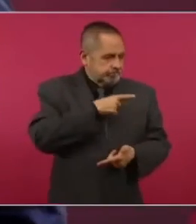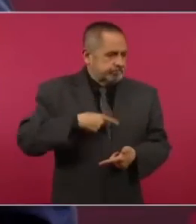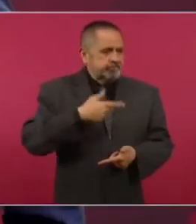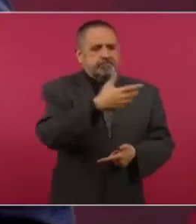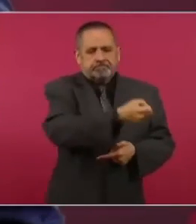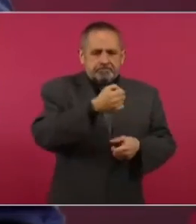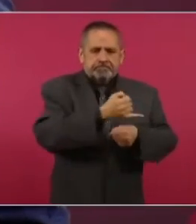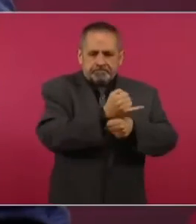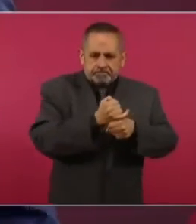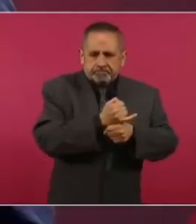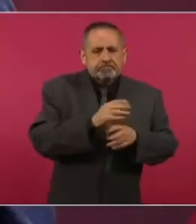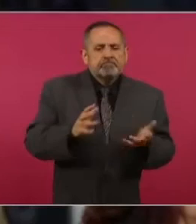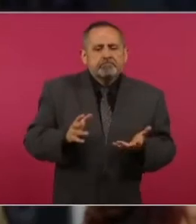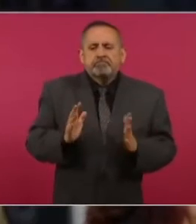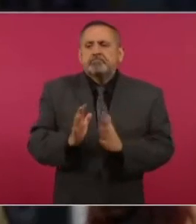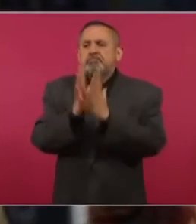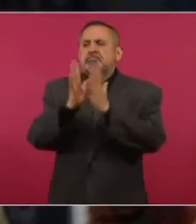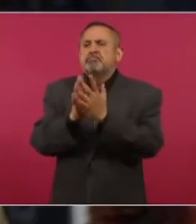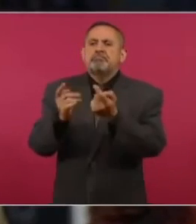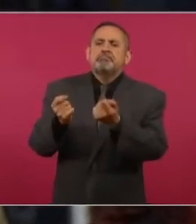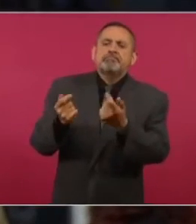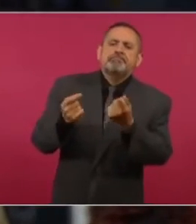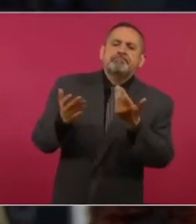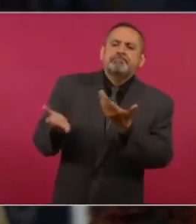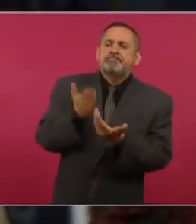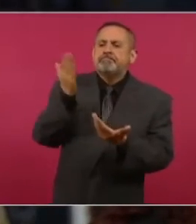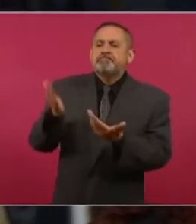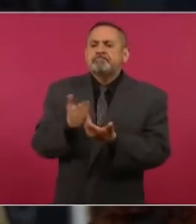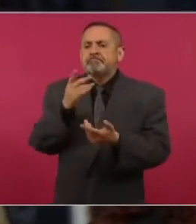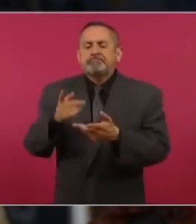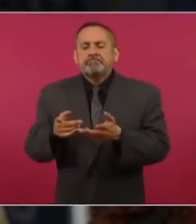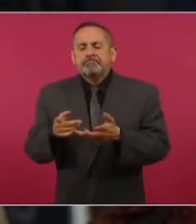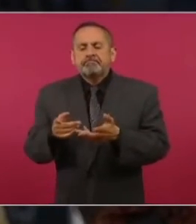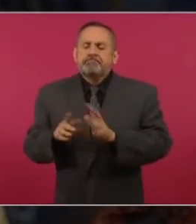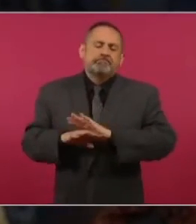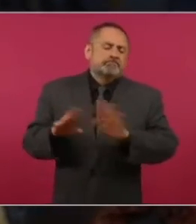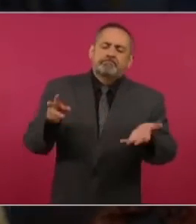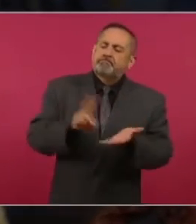de participación para que la consulta